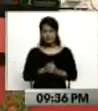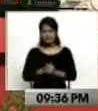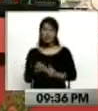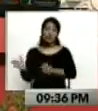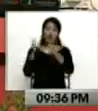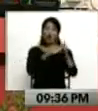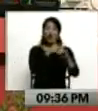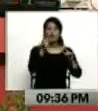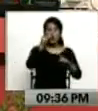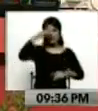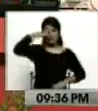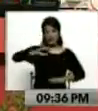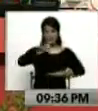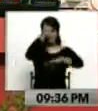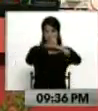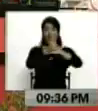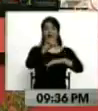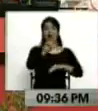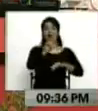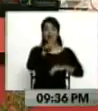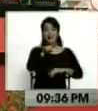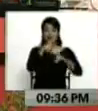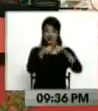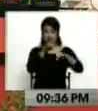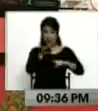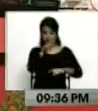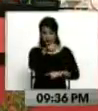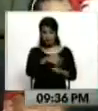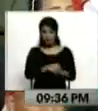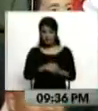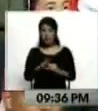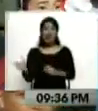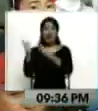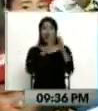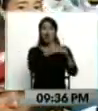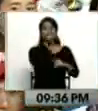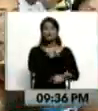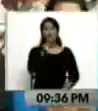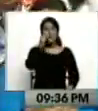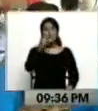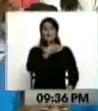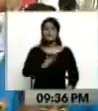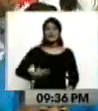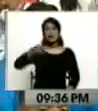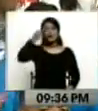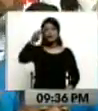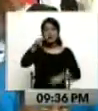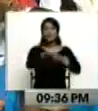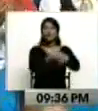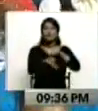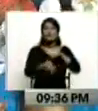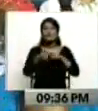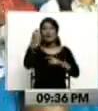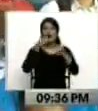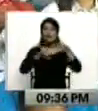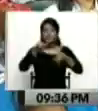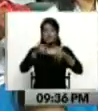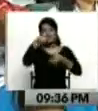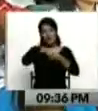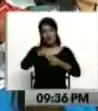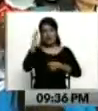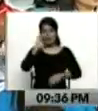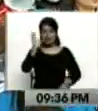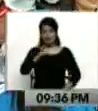Alexander Román director deamer Coronel Fernández presidente del Consejo del municipio bolivariano